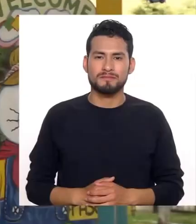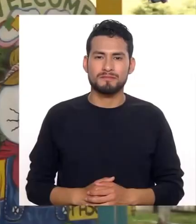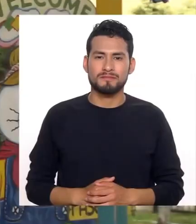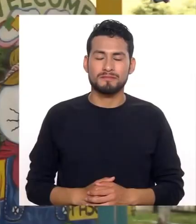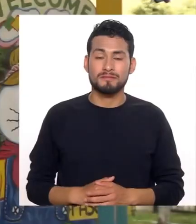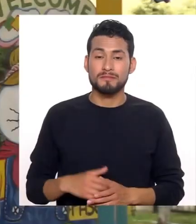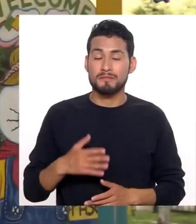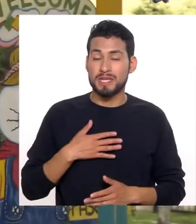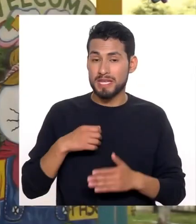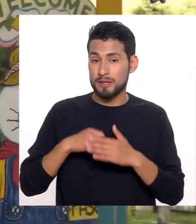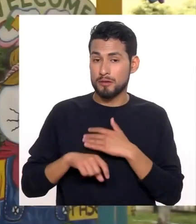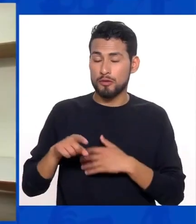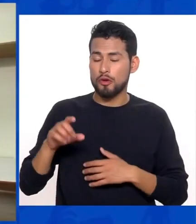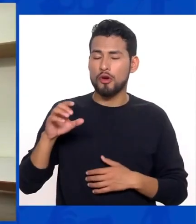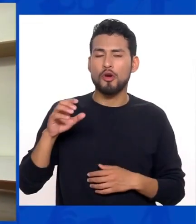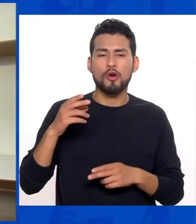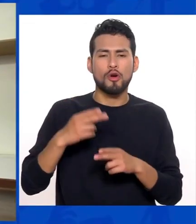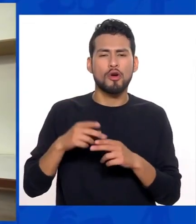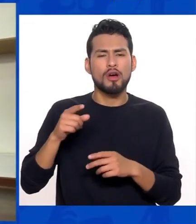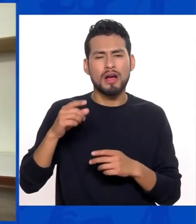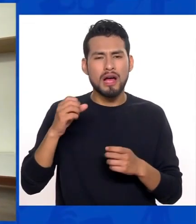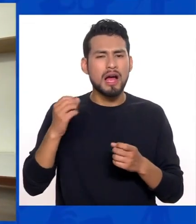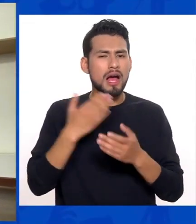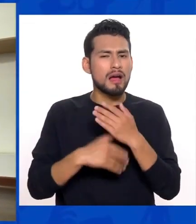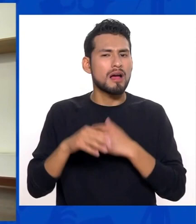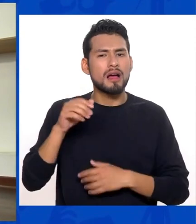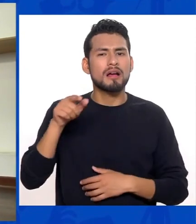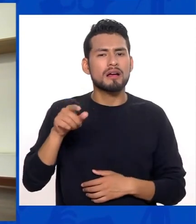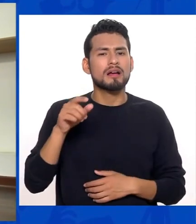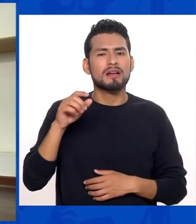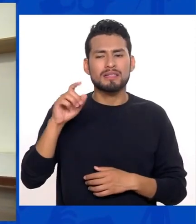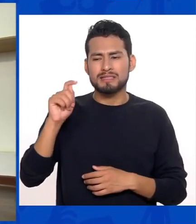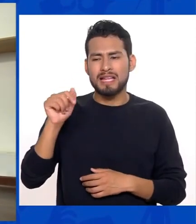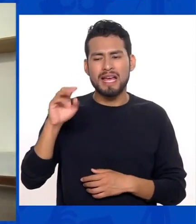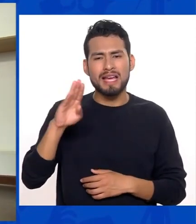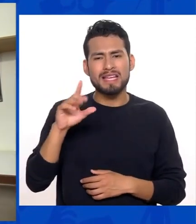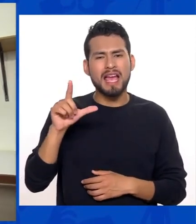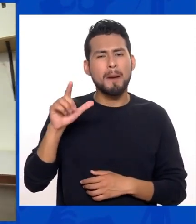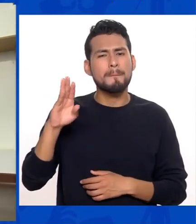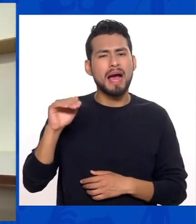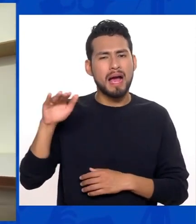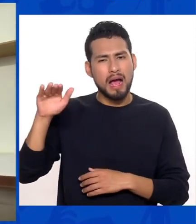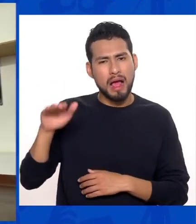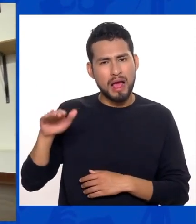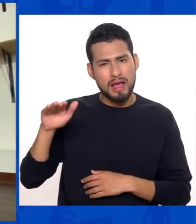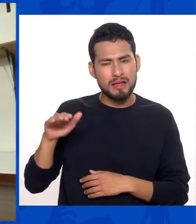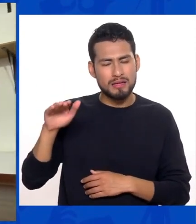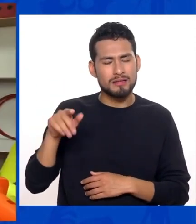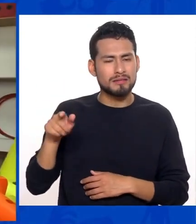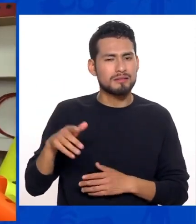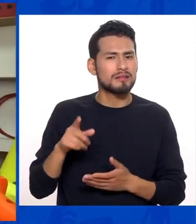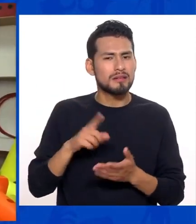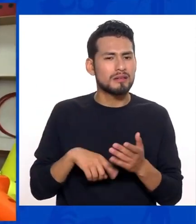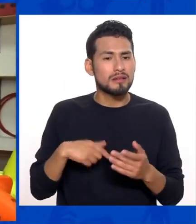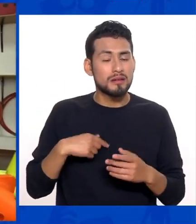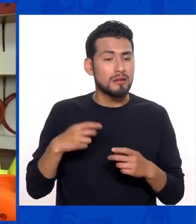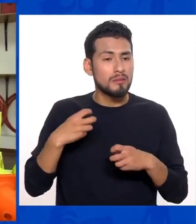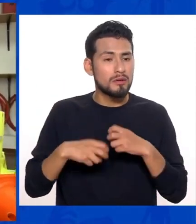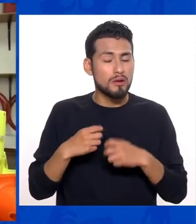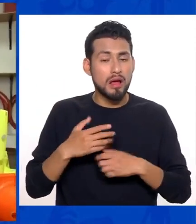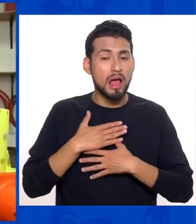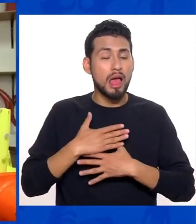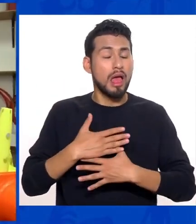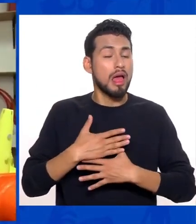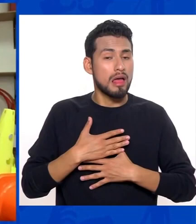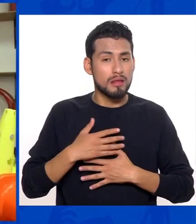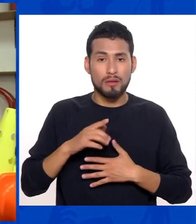La condición de mi hijo se llama condroplasia, mayormente conocido como enanismo o talla baja. Él tiene problemas, por ejemplo, de lo que es pregnancia, con el tema de la